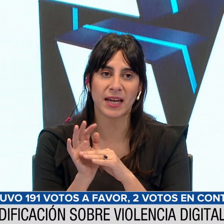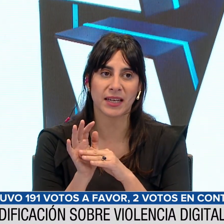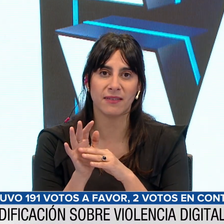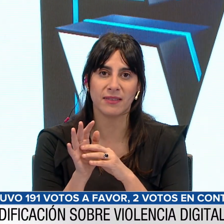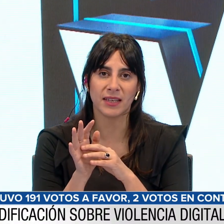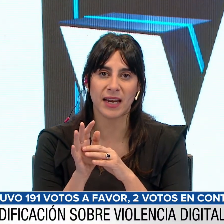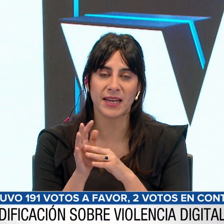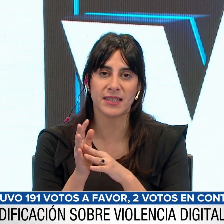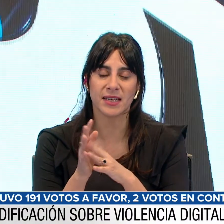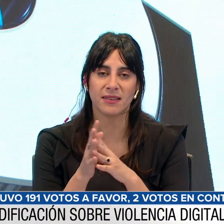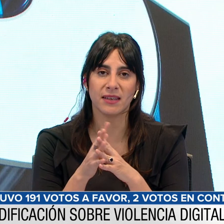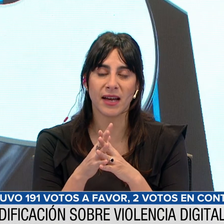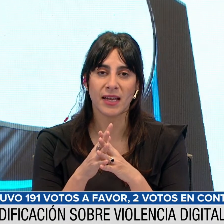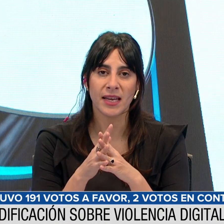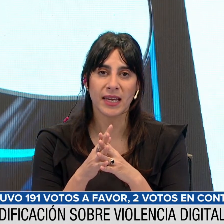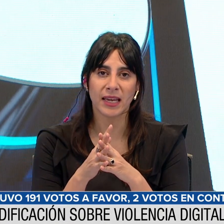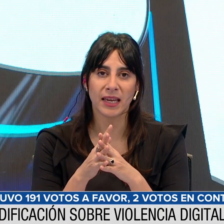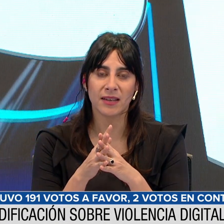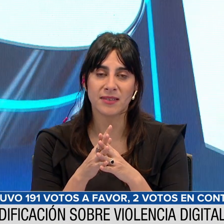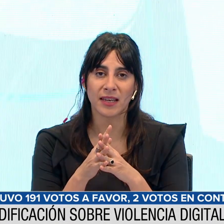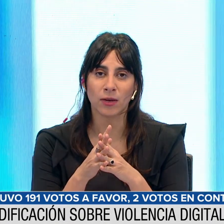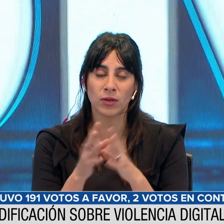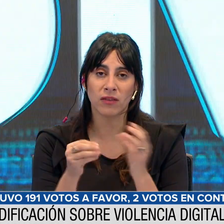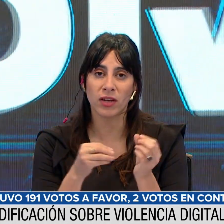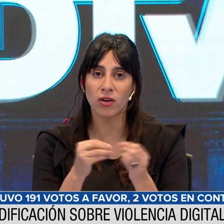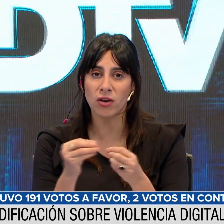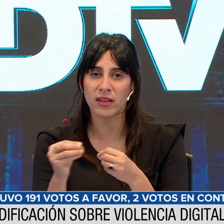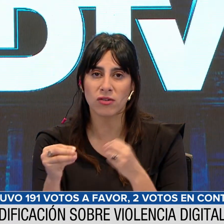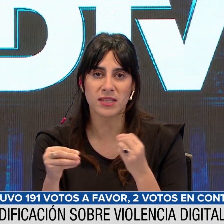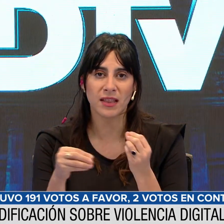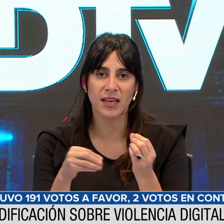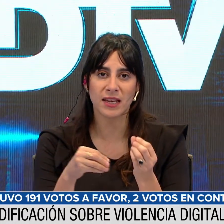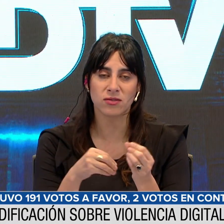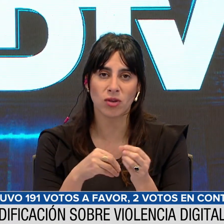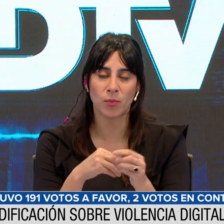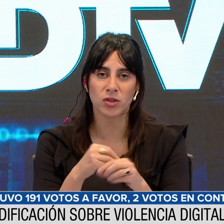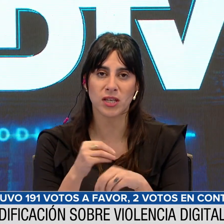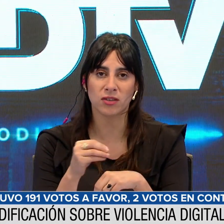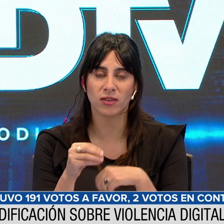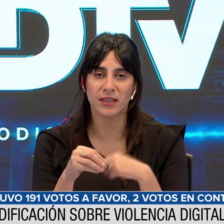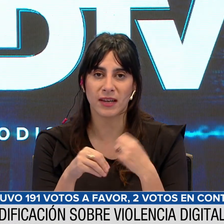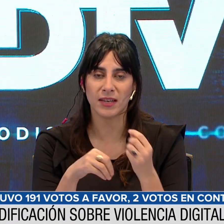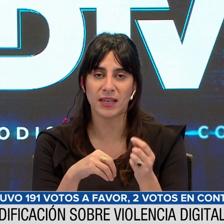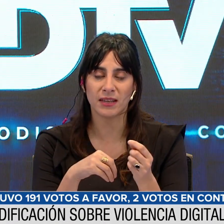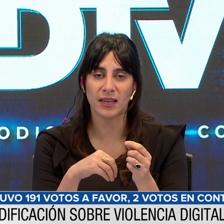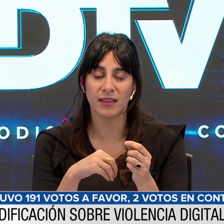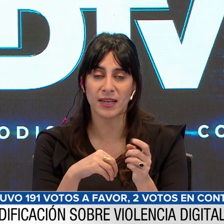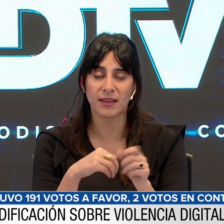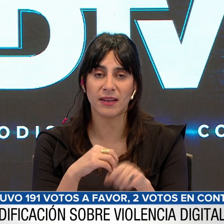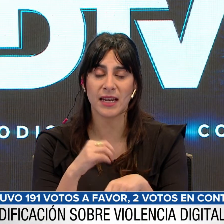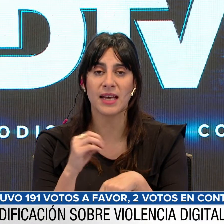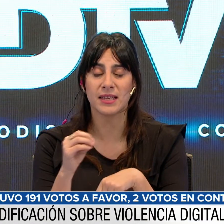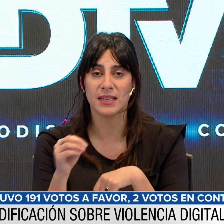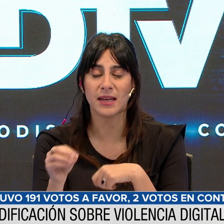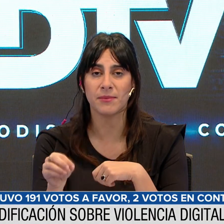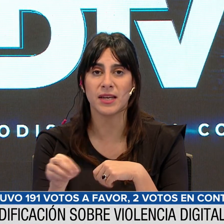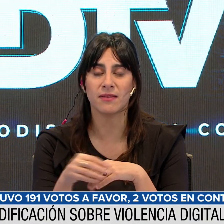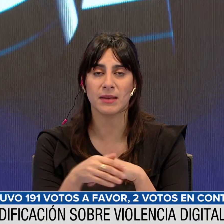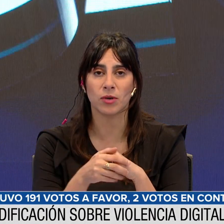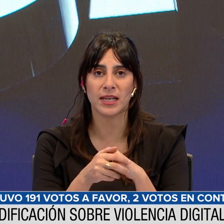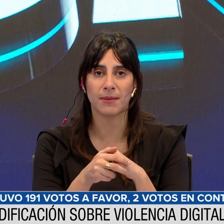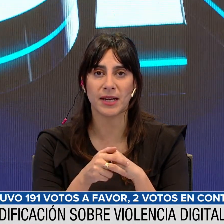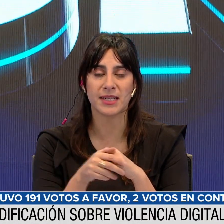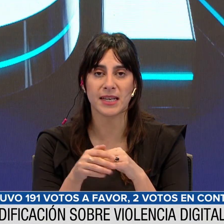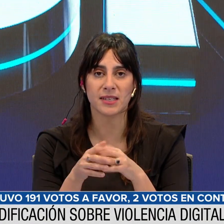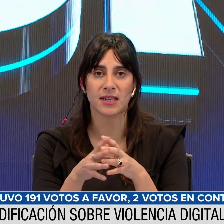también Argentina. La iniciativa se unificó de dos ideas, dos proyectos de Dania Tabella y también